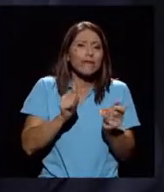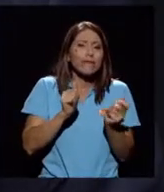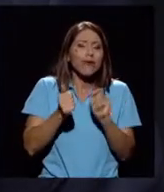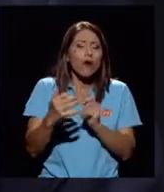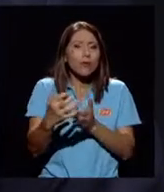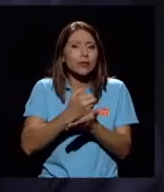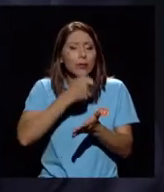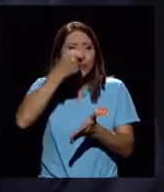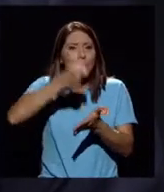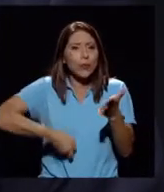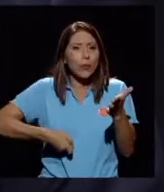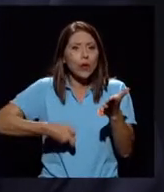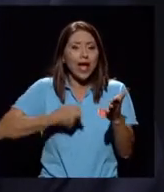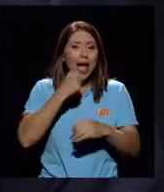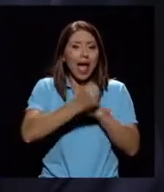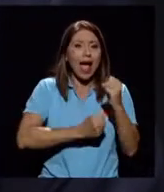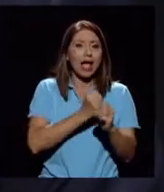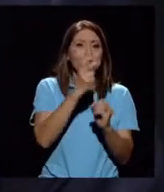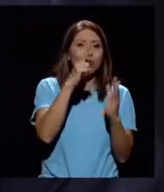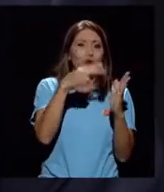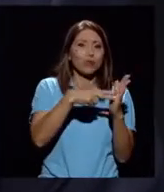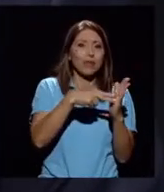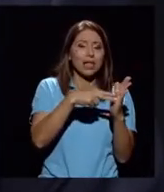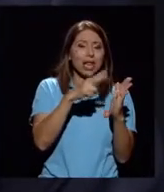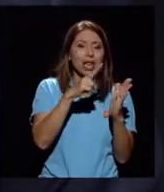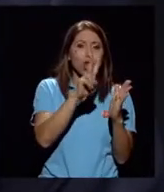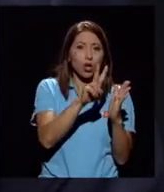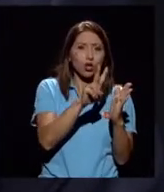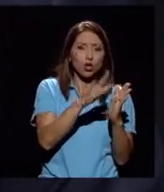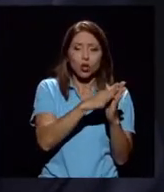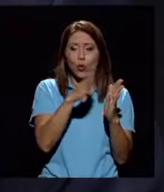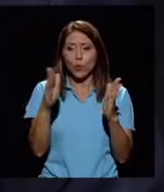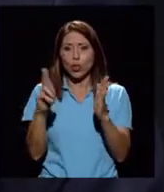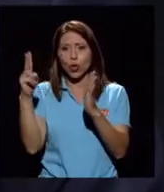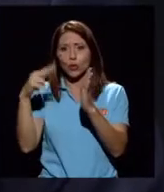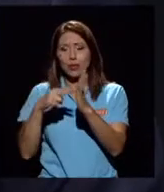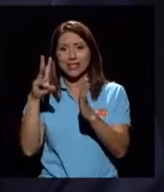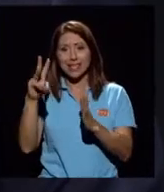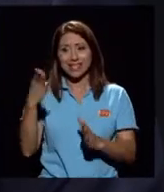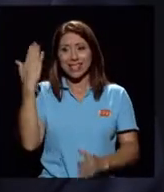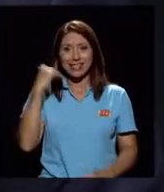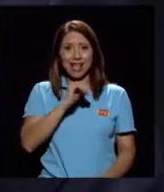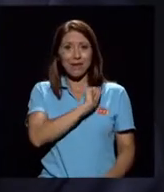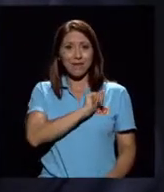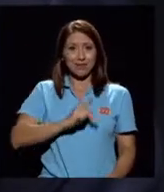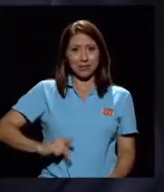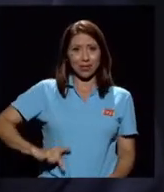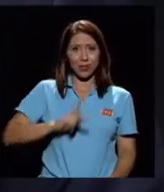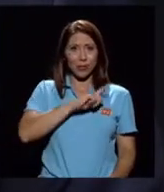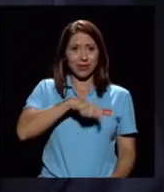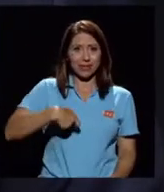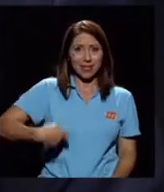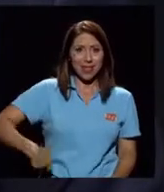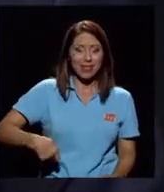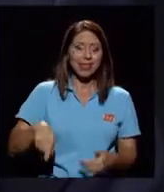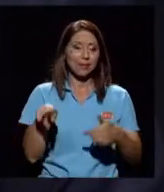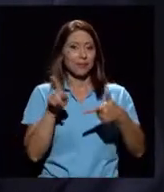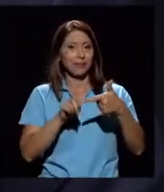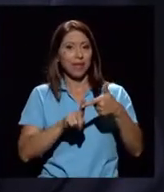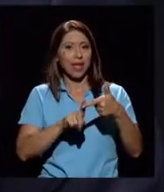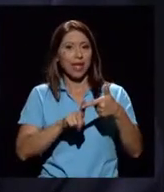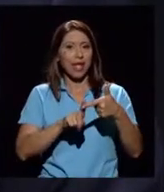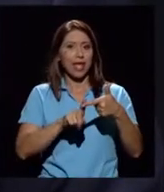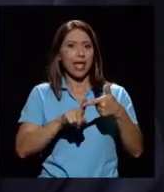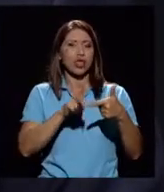período 2002-2006 donde don abel estuvo en la presidencia tuvimos una reforma tributaria en el período